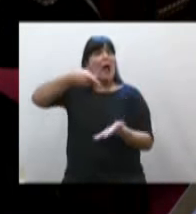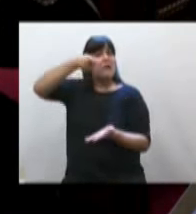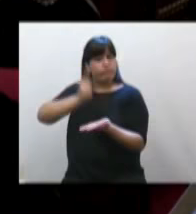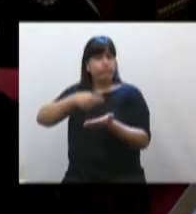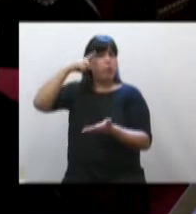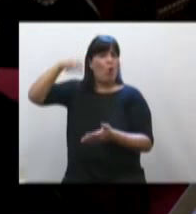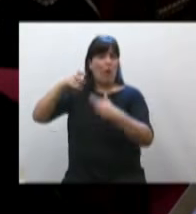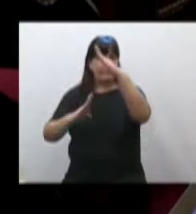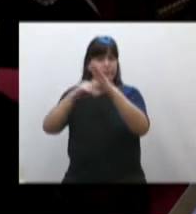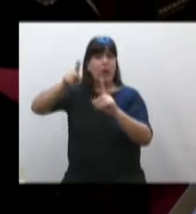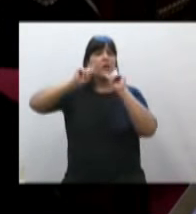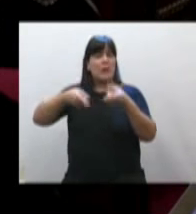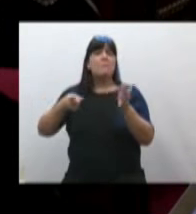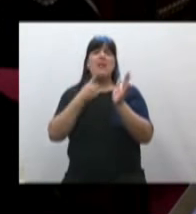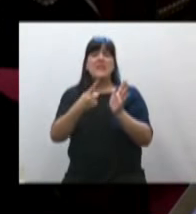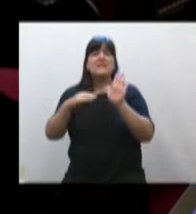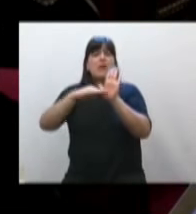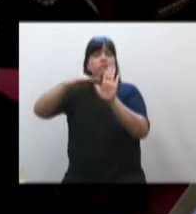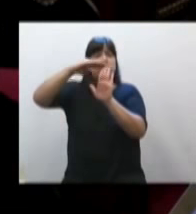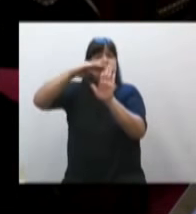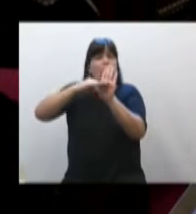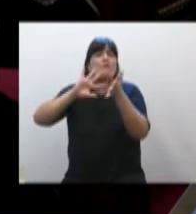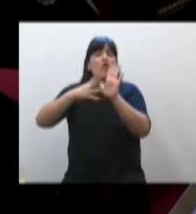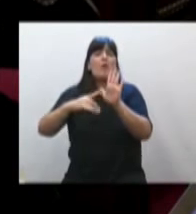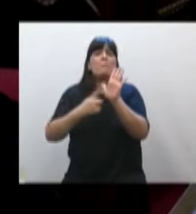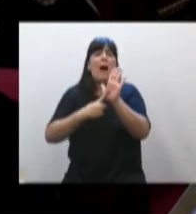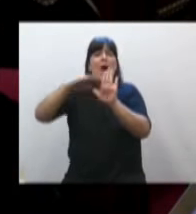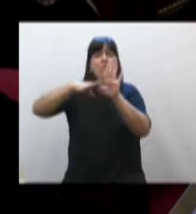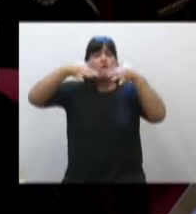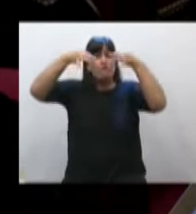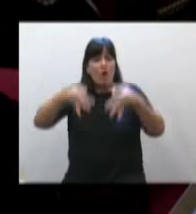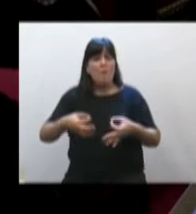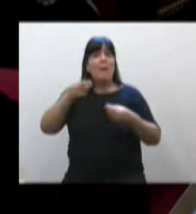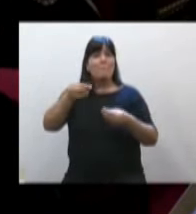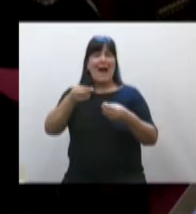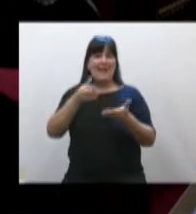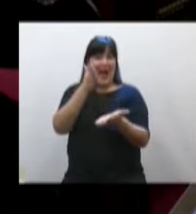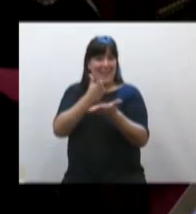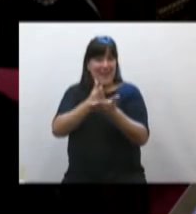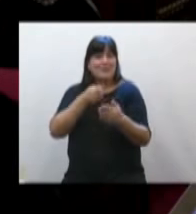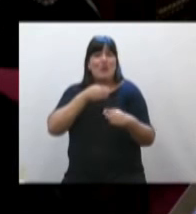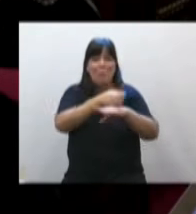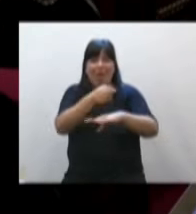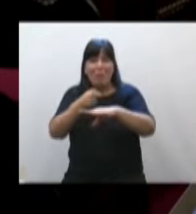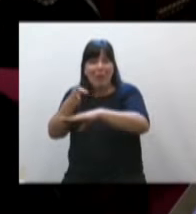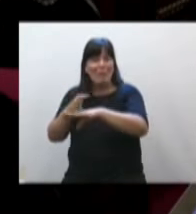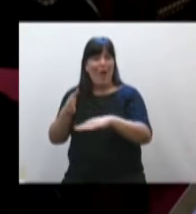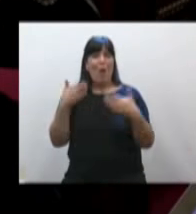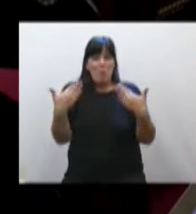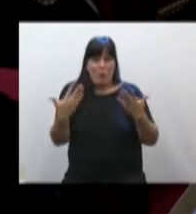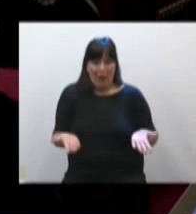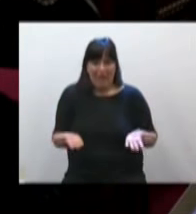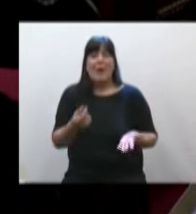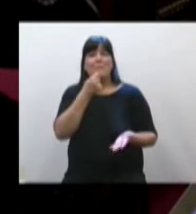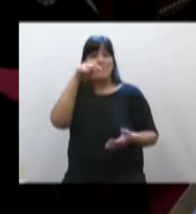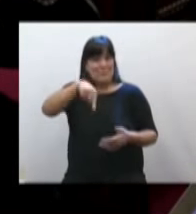proyecto de ley de interrupción voluntaria del embarazo, y bueno, es representante de la provincia de Santa Fe. En el último momento también Omar Perotti, que era una